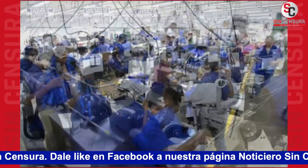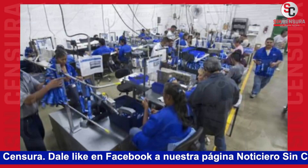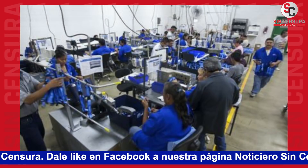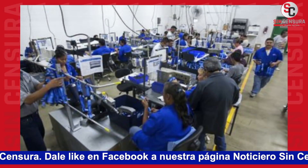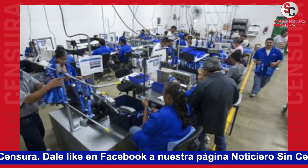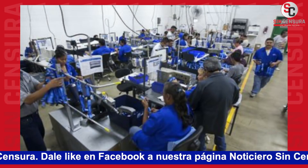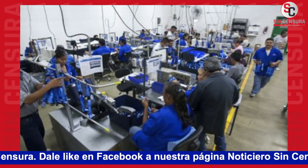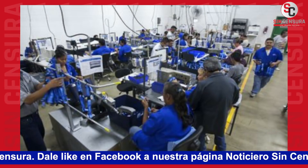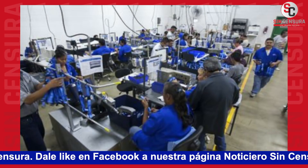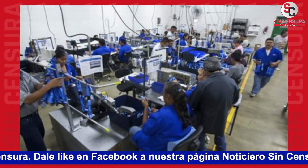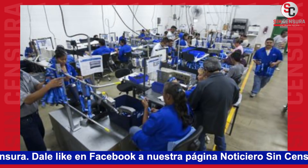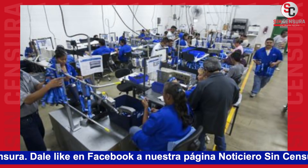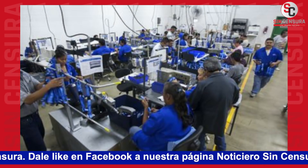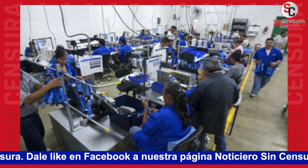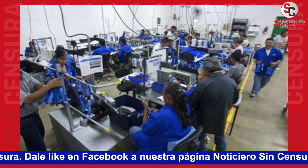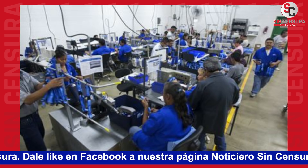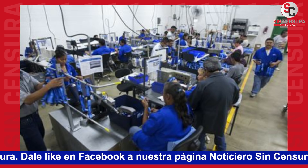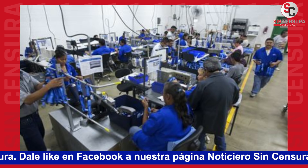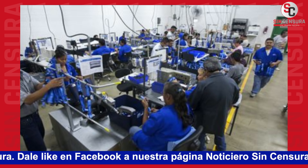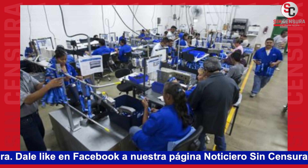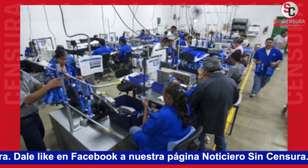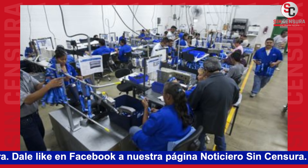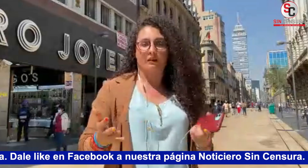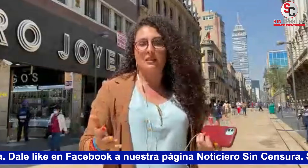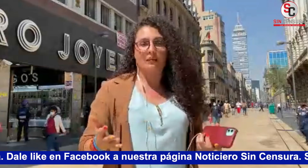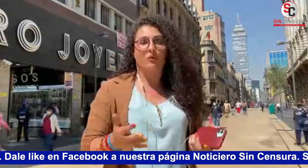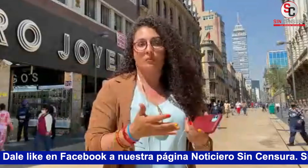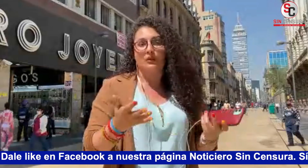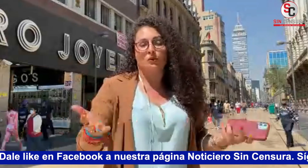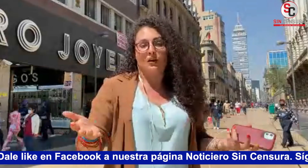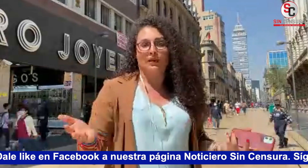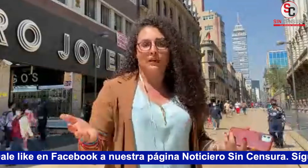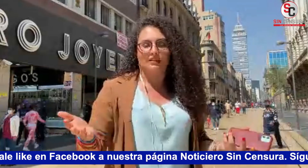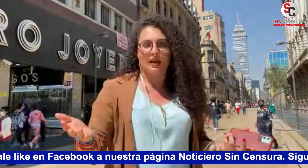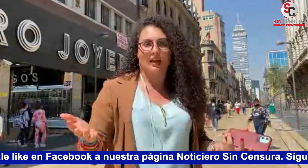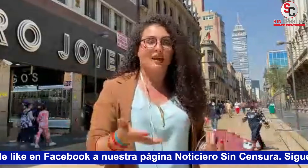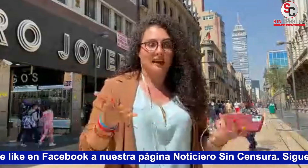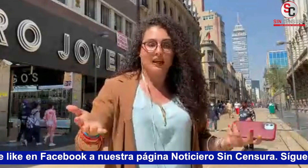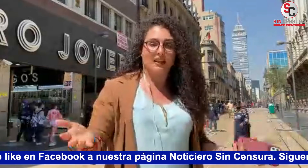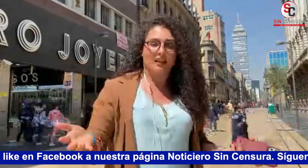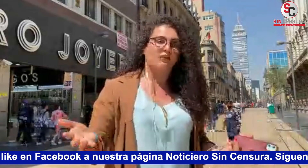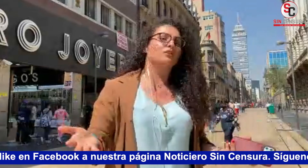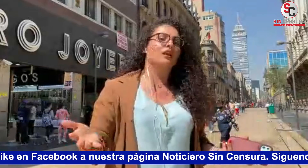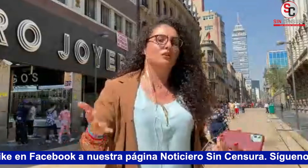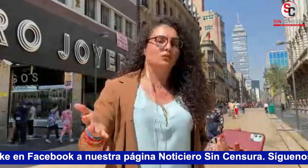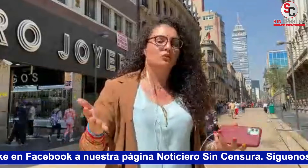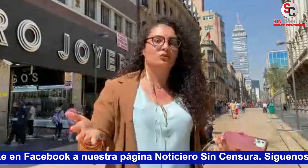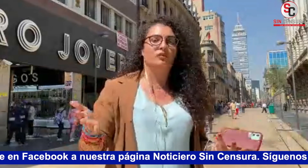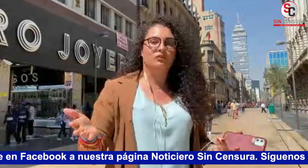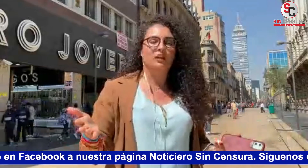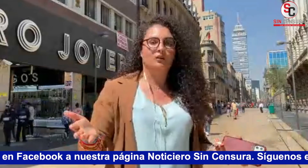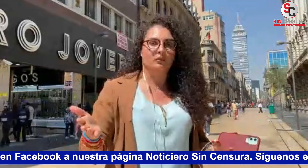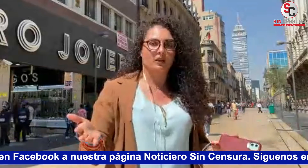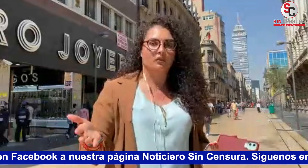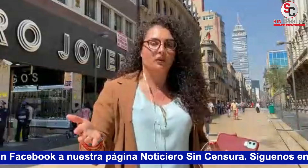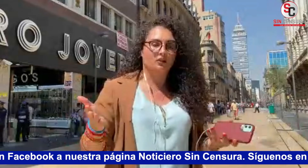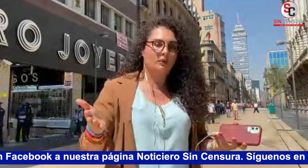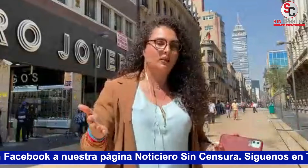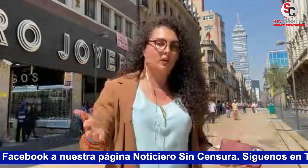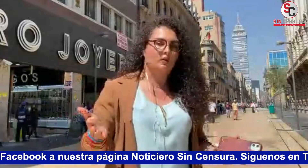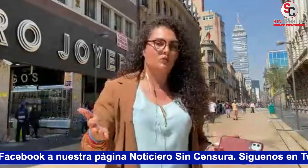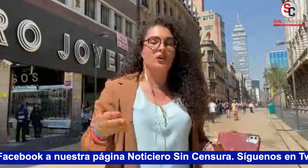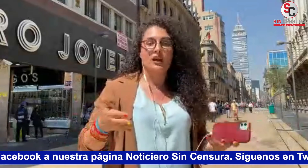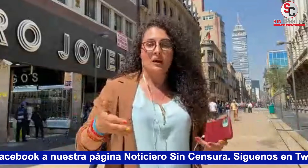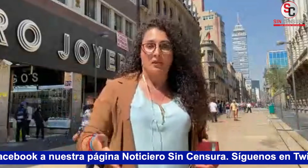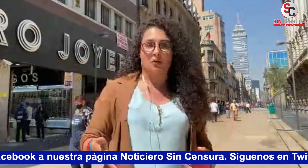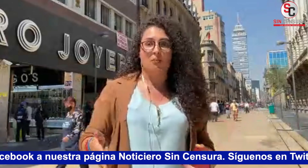que no sería lógico que viniera una comitiva encabezada por la persona que está encargada de la frontera, de los asuntos de frontera con México, que es